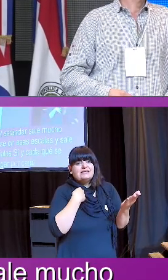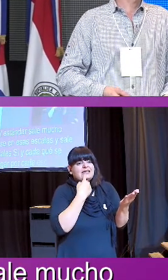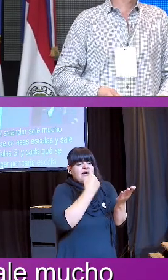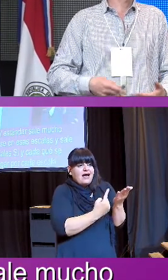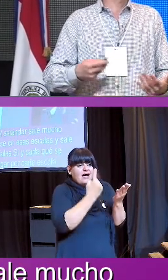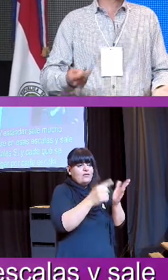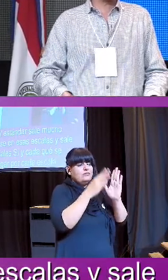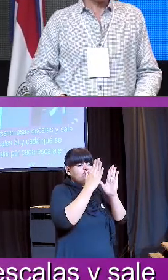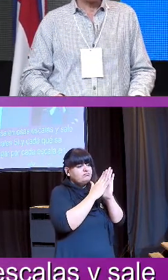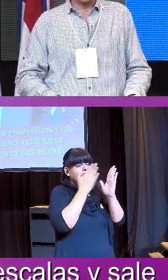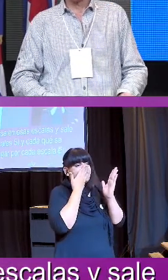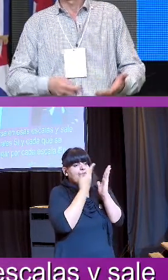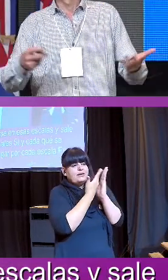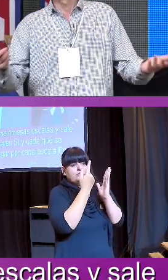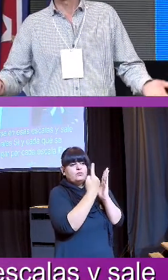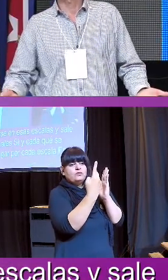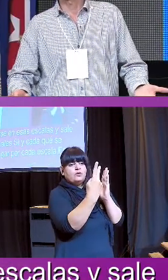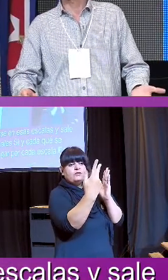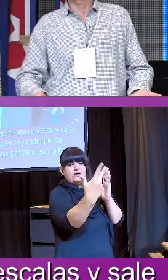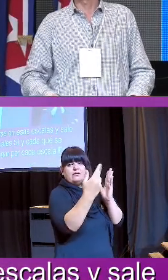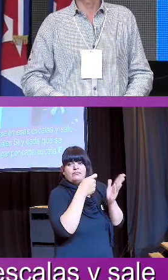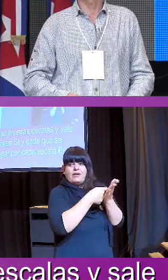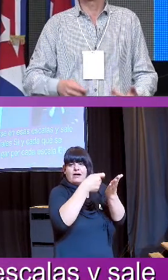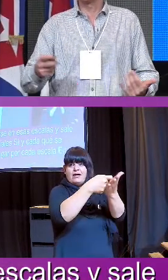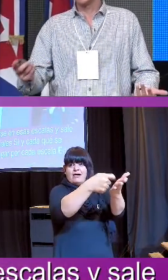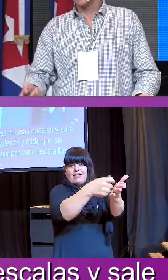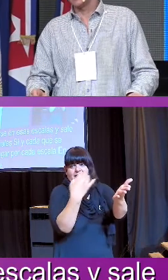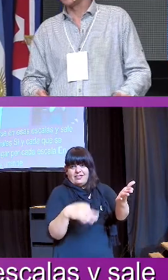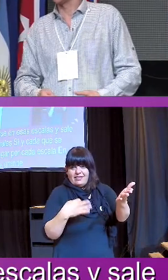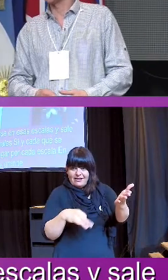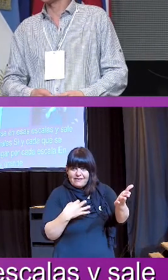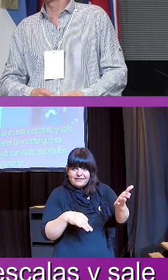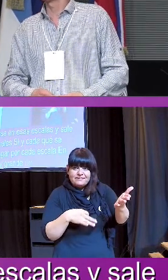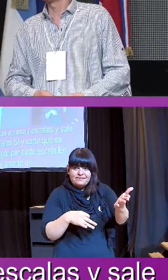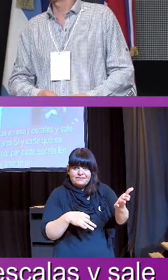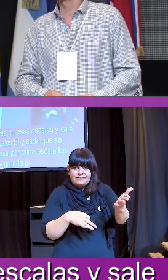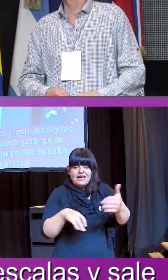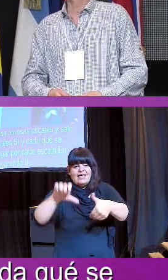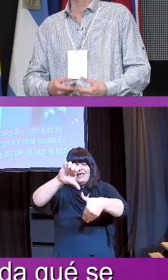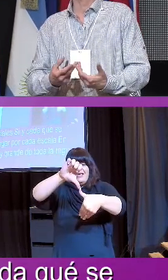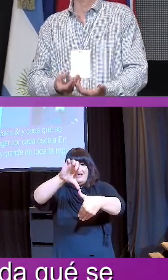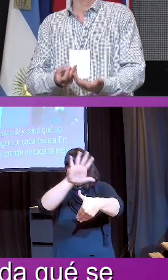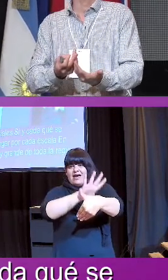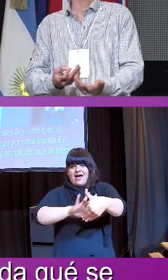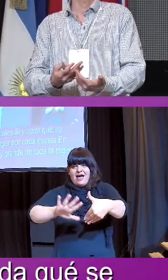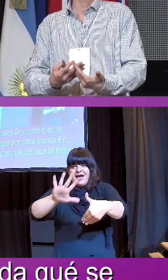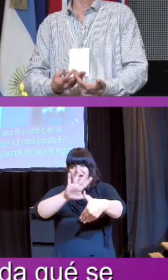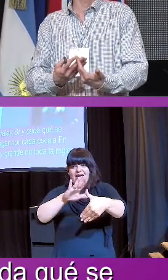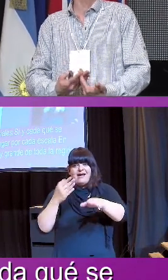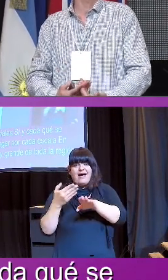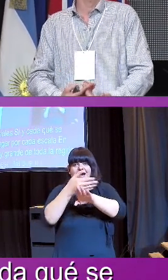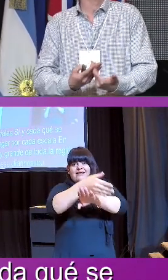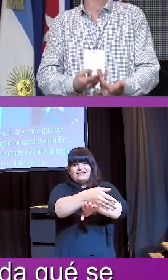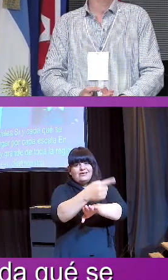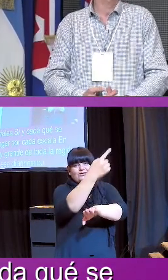escala. En definitiva, un porcentaje otra vez muy grande de toda la región latinoamericana no tiene acceso a ese diagnóstico